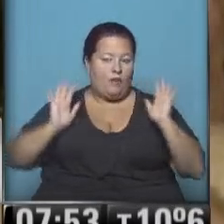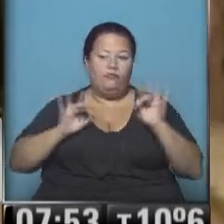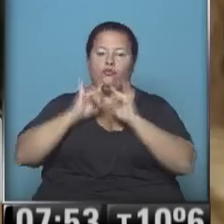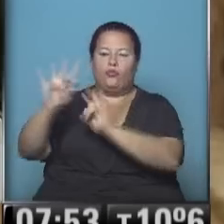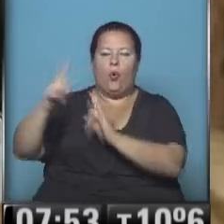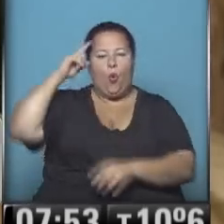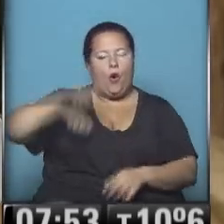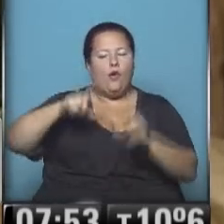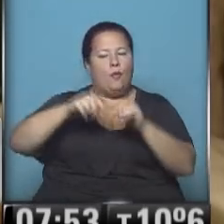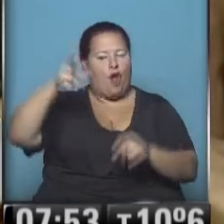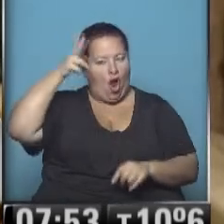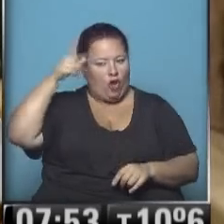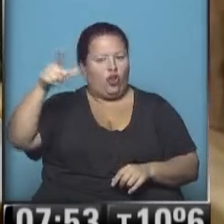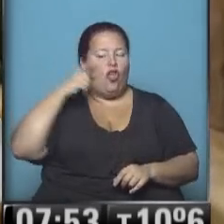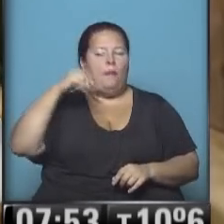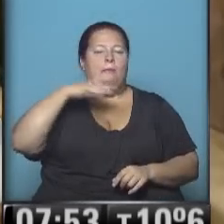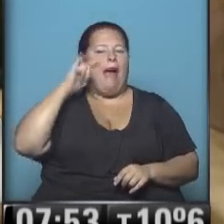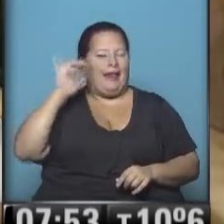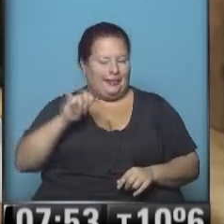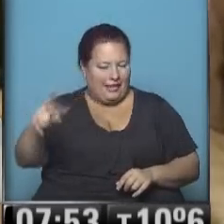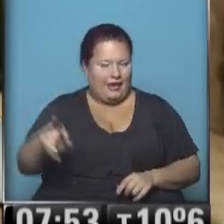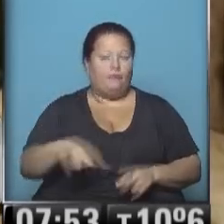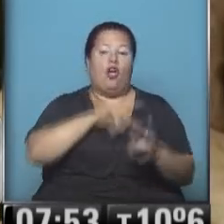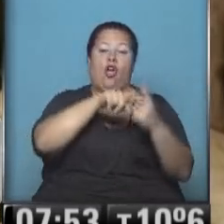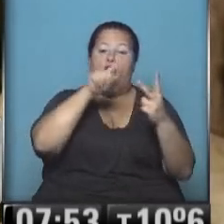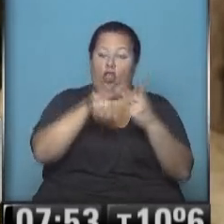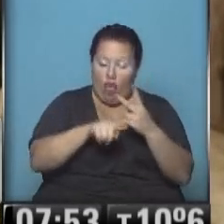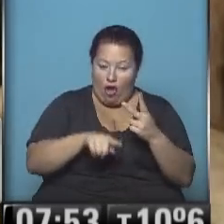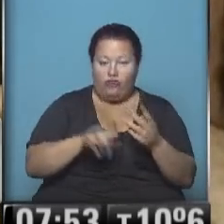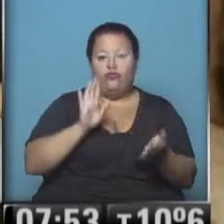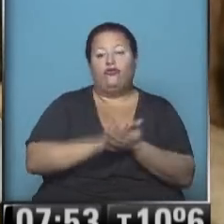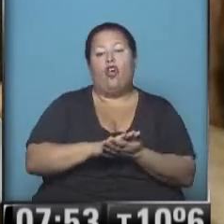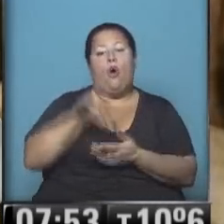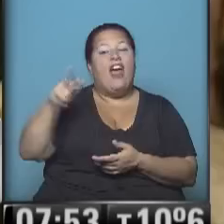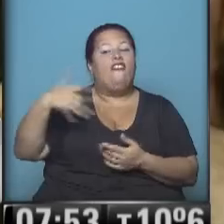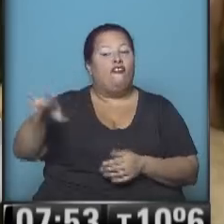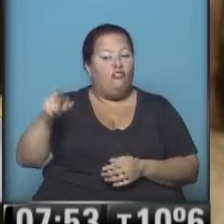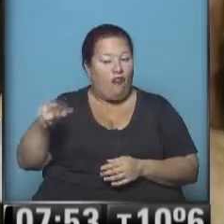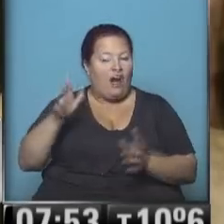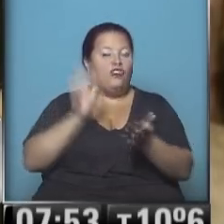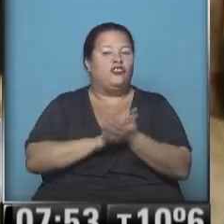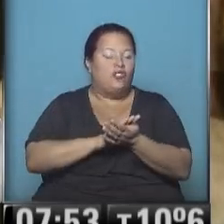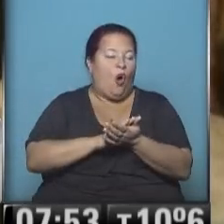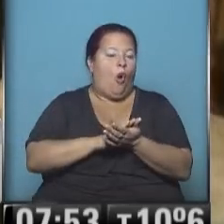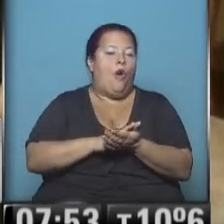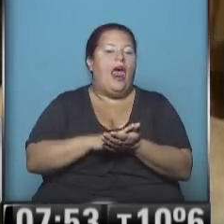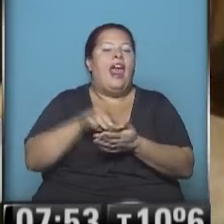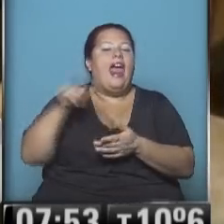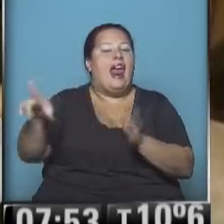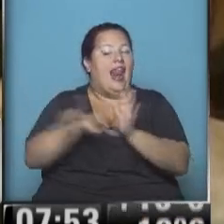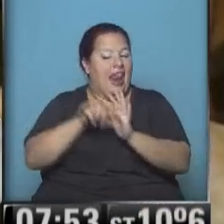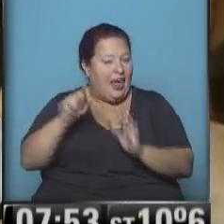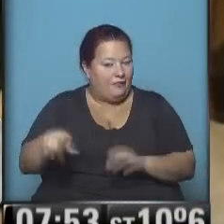el juzgado 8 del doctor Martínez de Giorgi. Y las otras dos, que son de su propia cosecha, dentro del marco de su propia